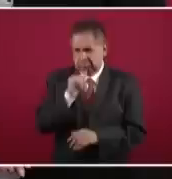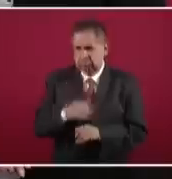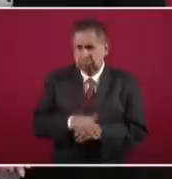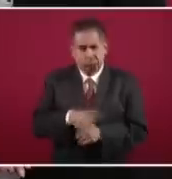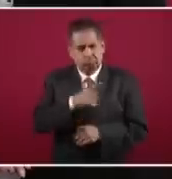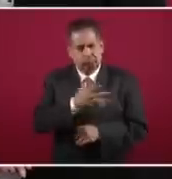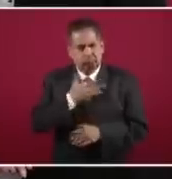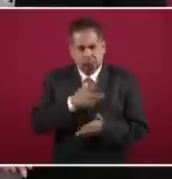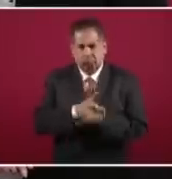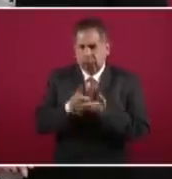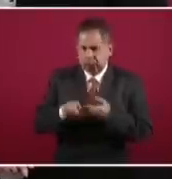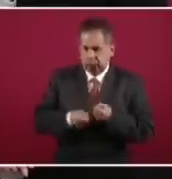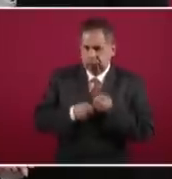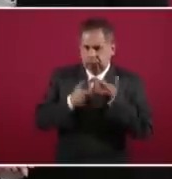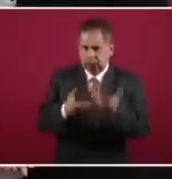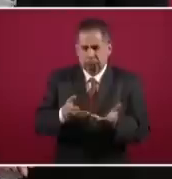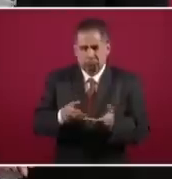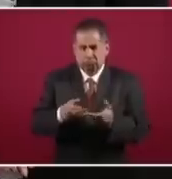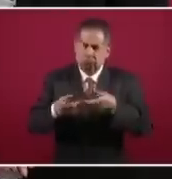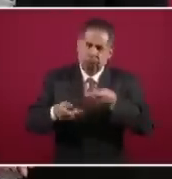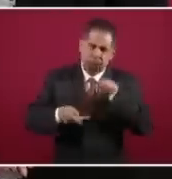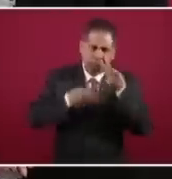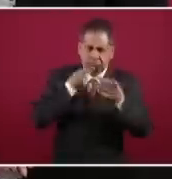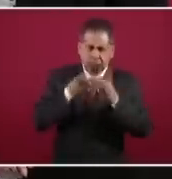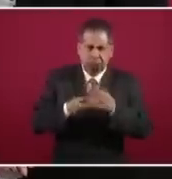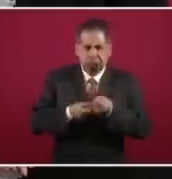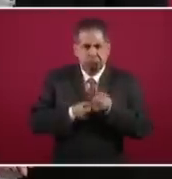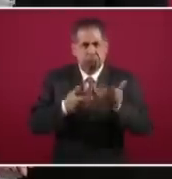ejerció su derecho de manifestación.